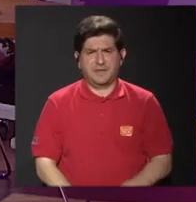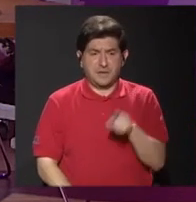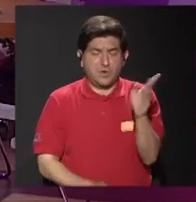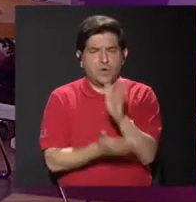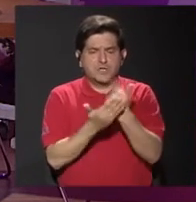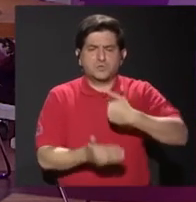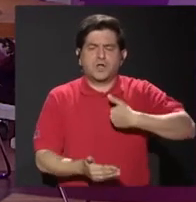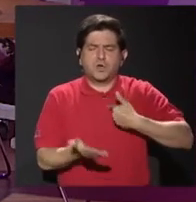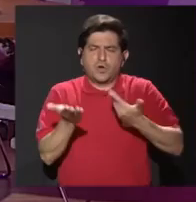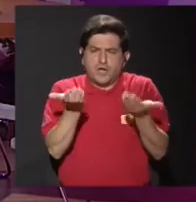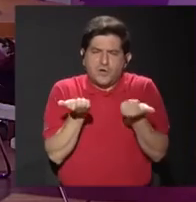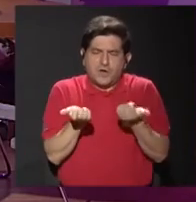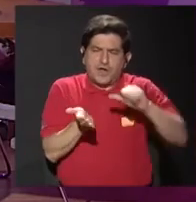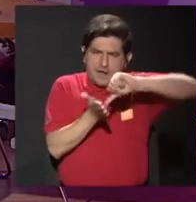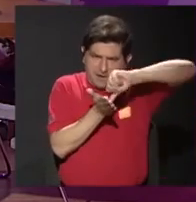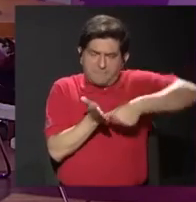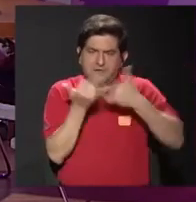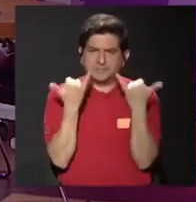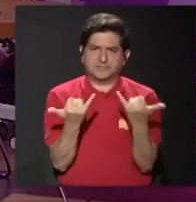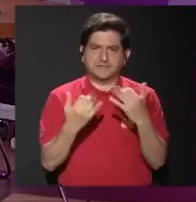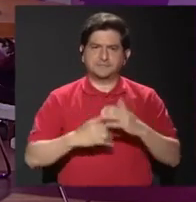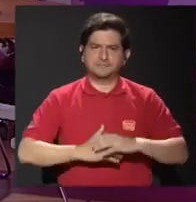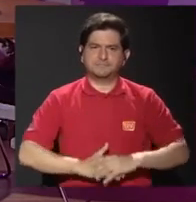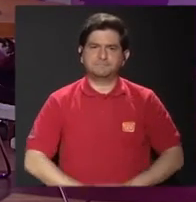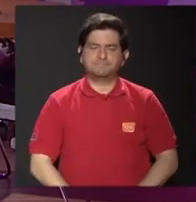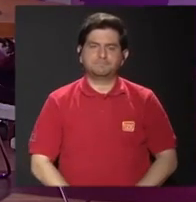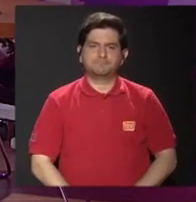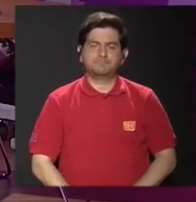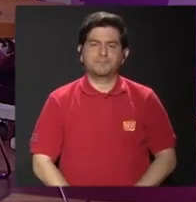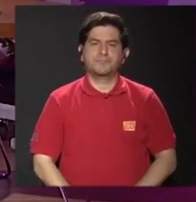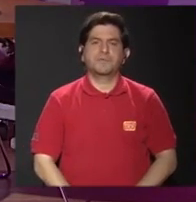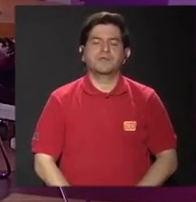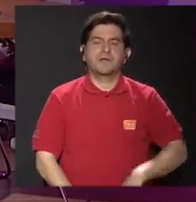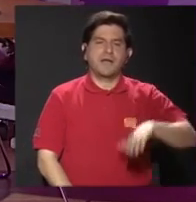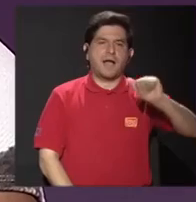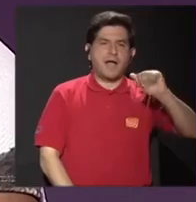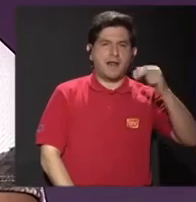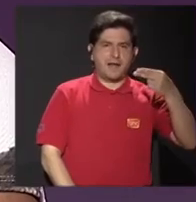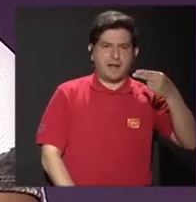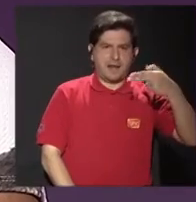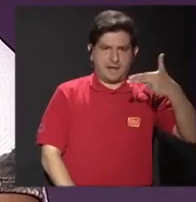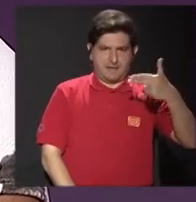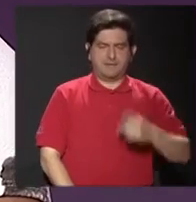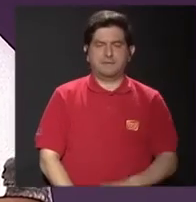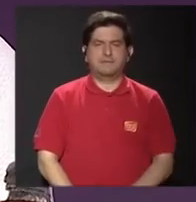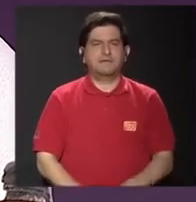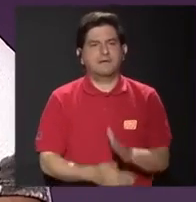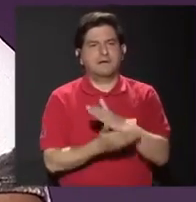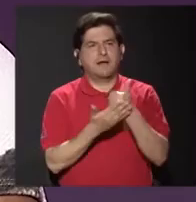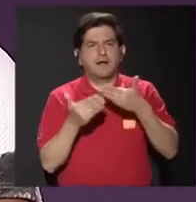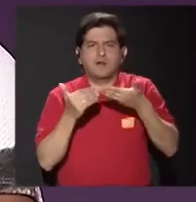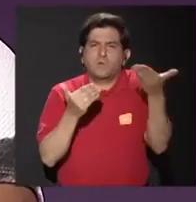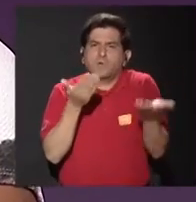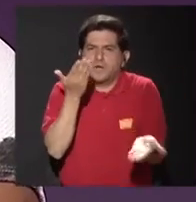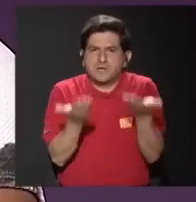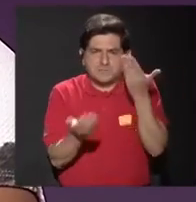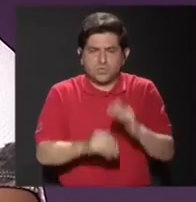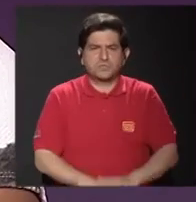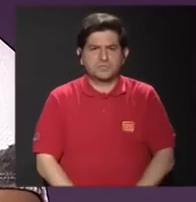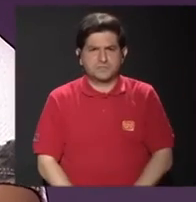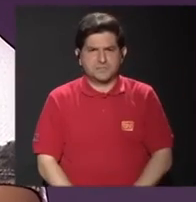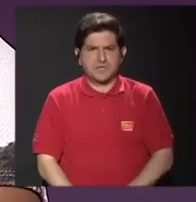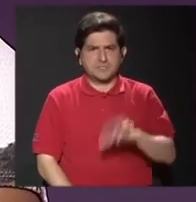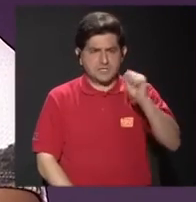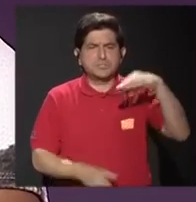era algo que yo quería resaltar en este momento tenían elena hay dos cosas una es algunas aspectos que sí